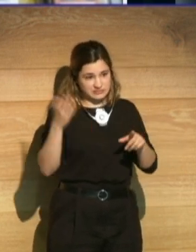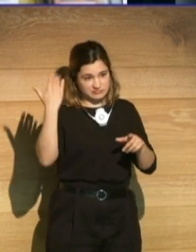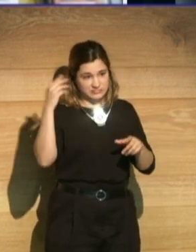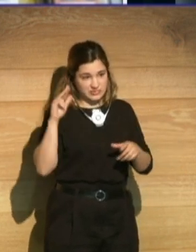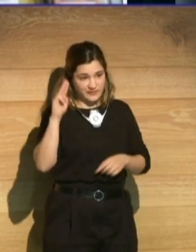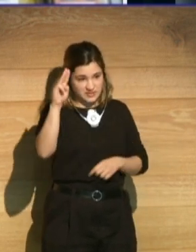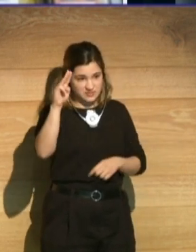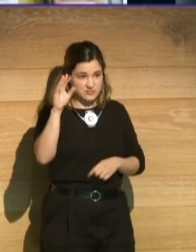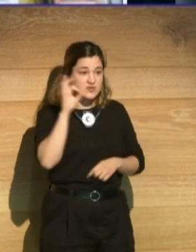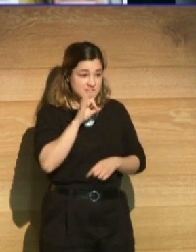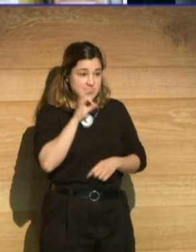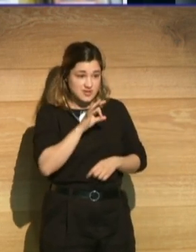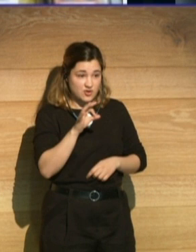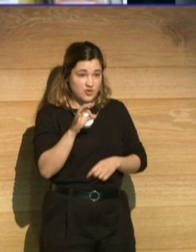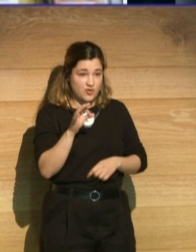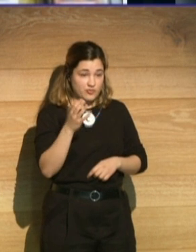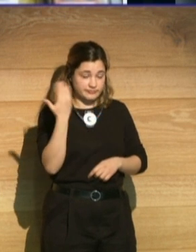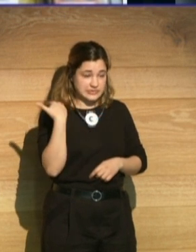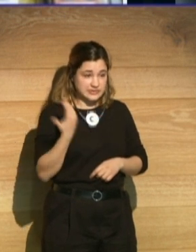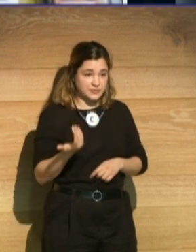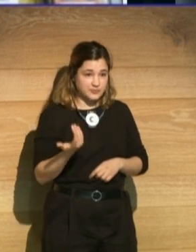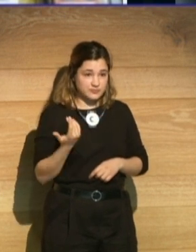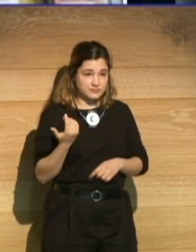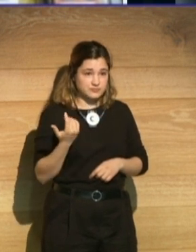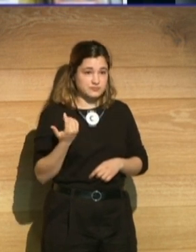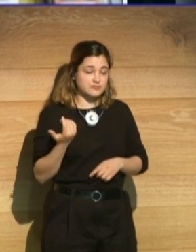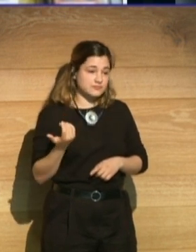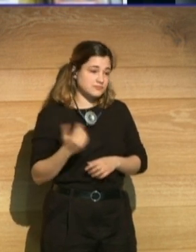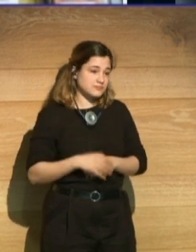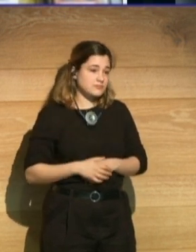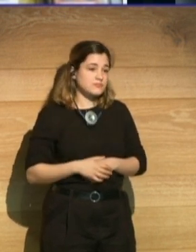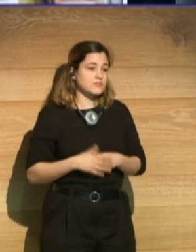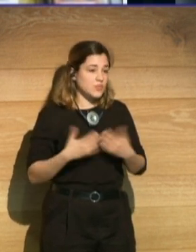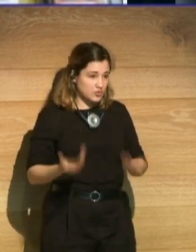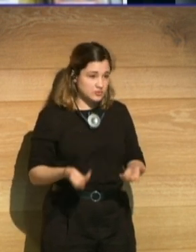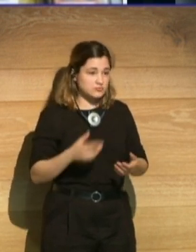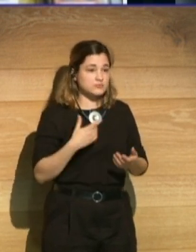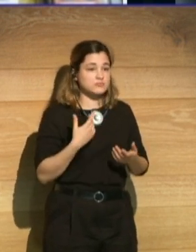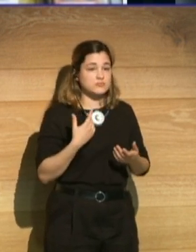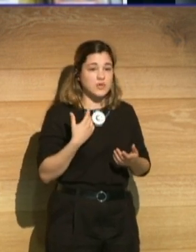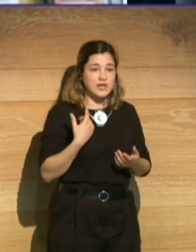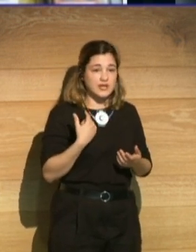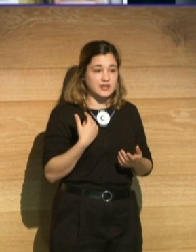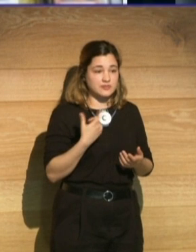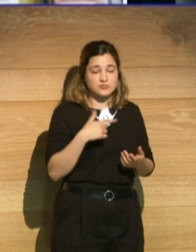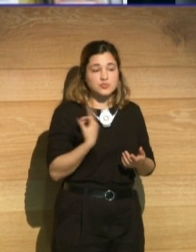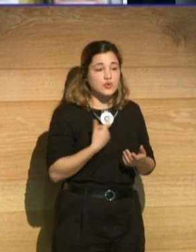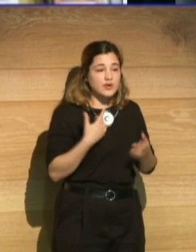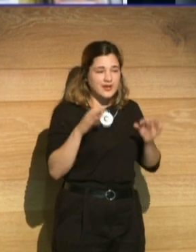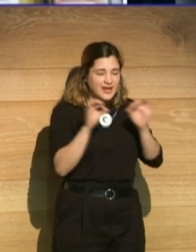en el siglo pasado, que violentaban esas reglas. Por lo tanto, nosotros no tenemos que caer en el error